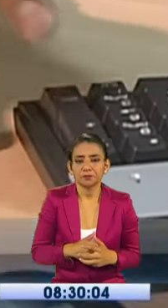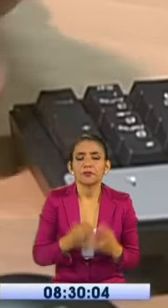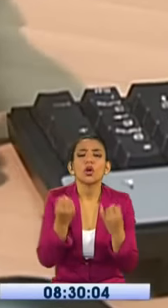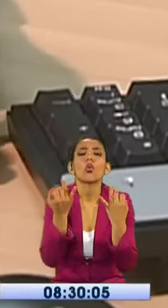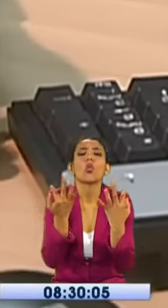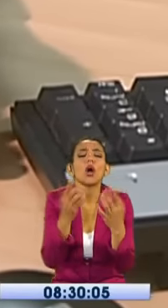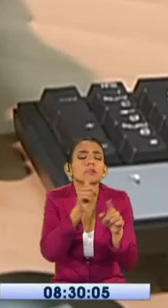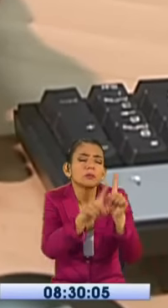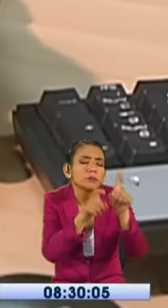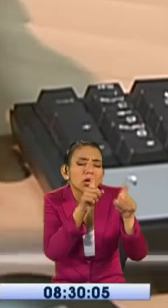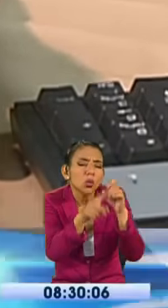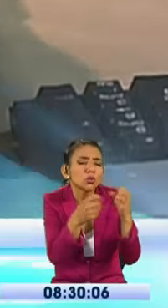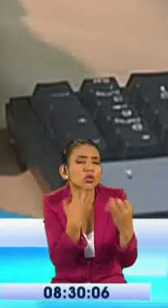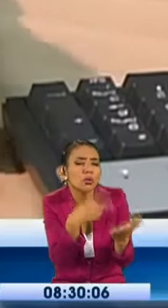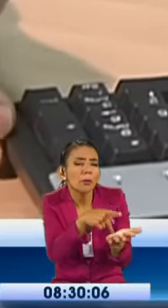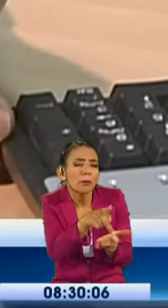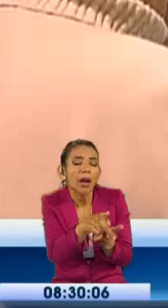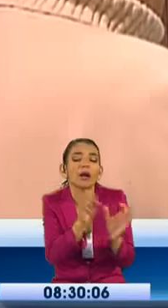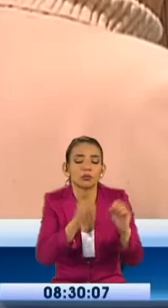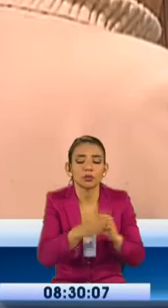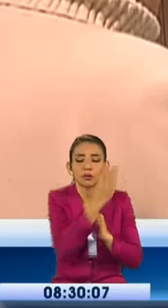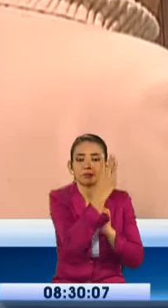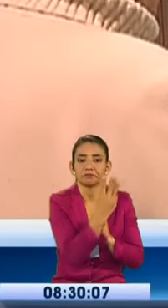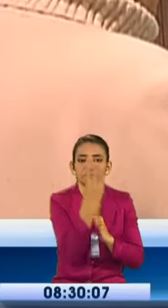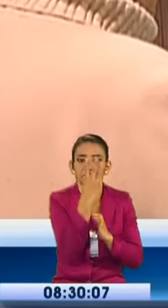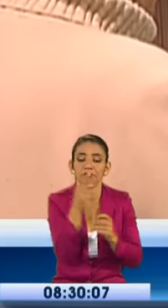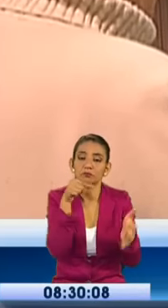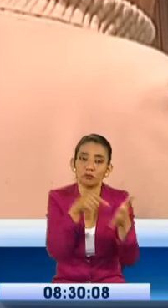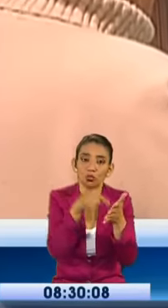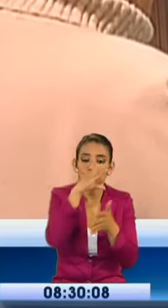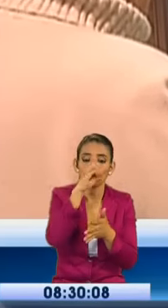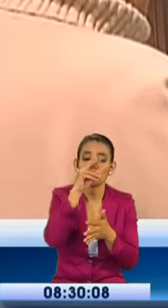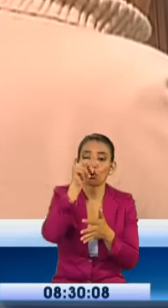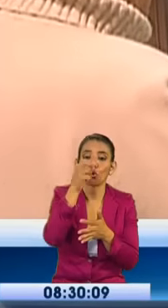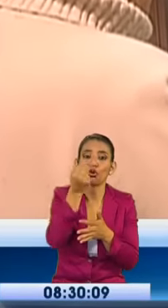valores a pagar, usted puede ingresar a la página